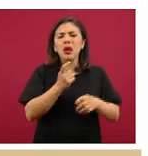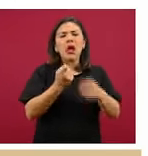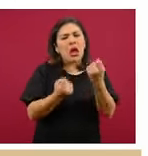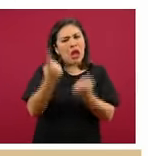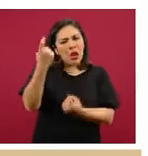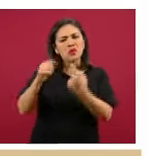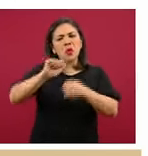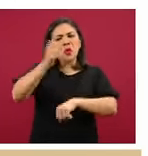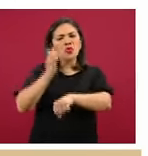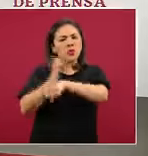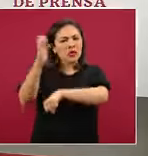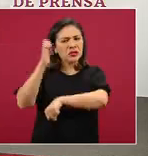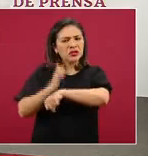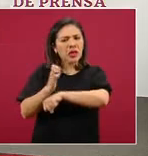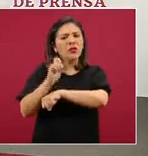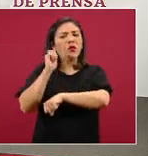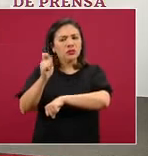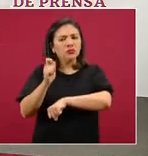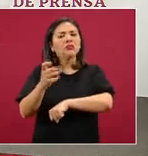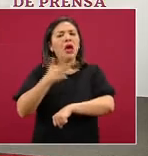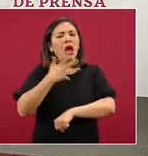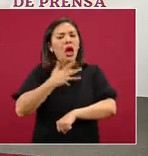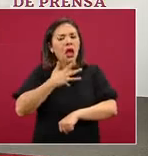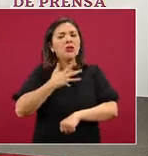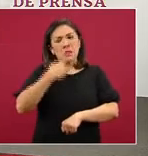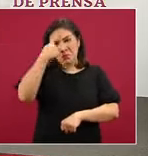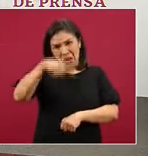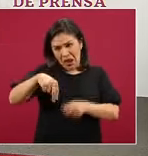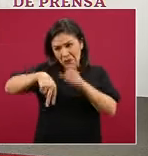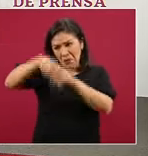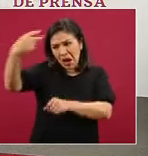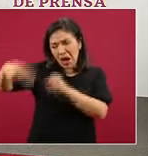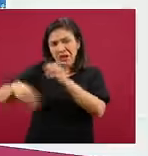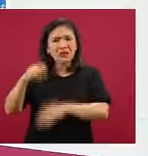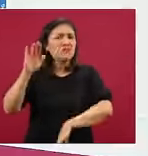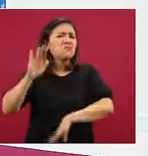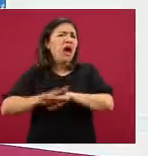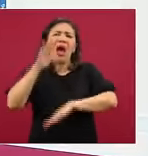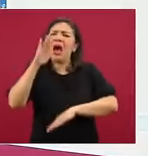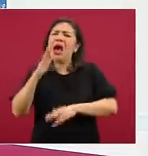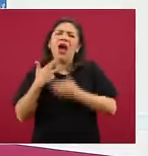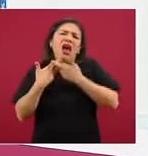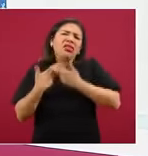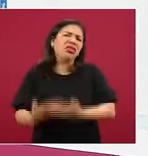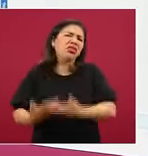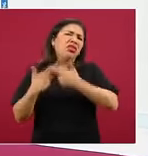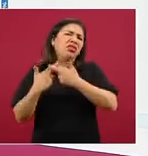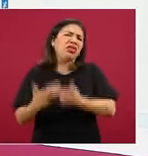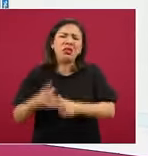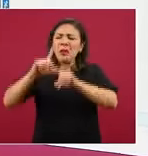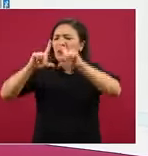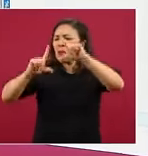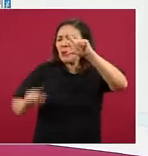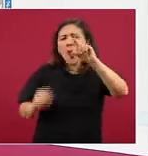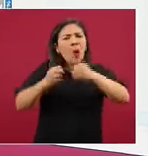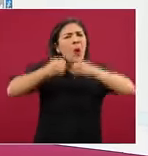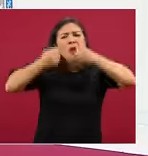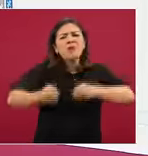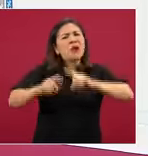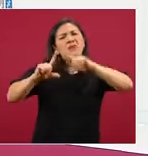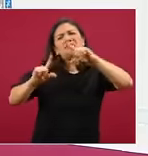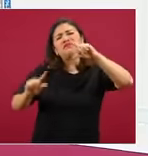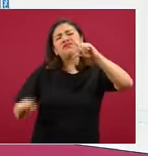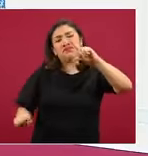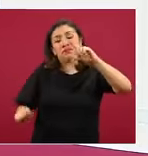donde la capacidad o la hospitalización están muy por encima de lo que se